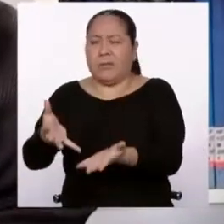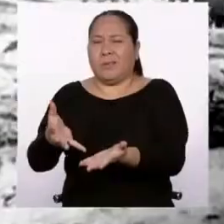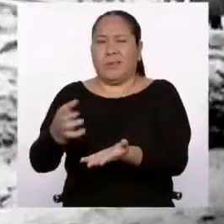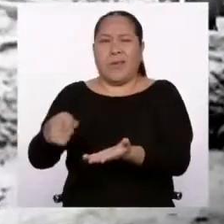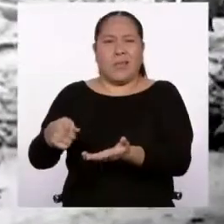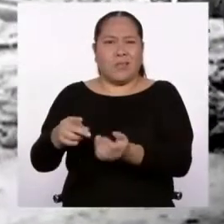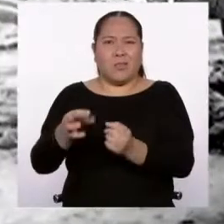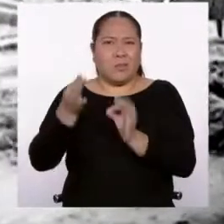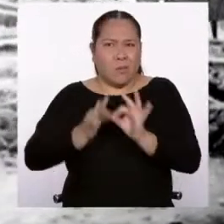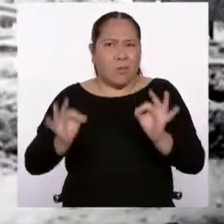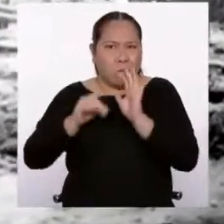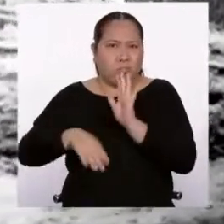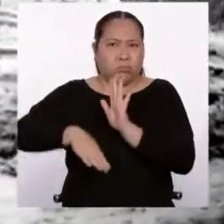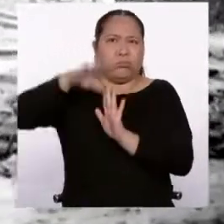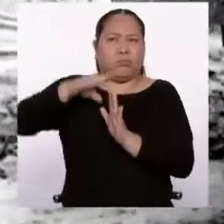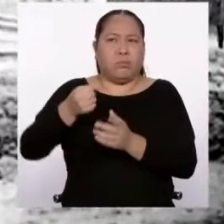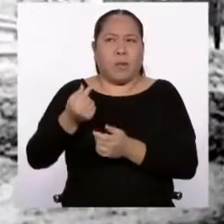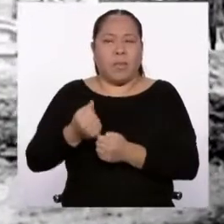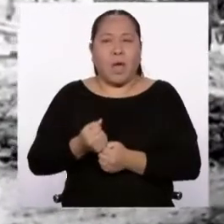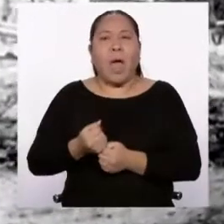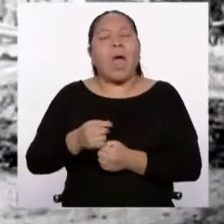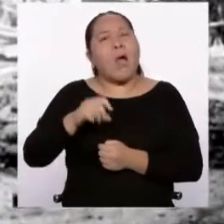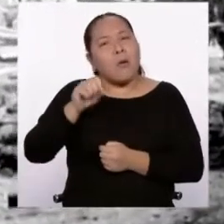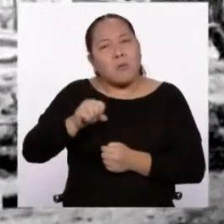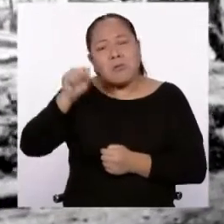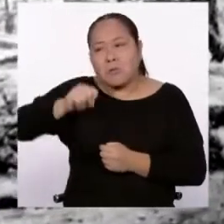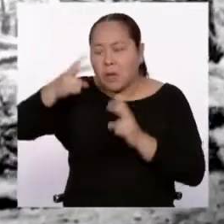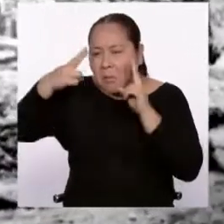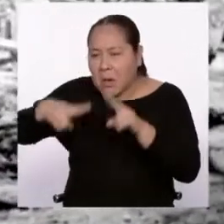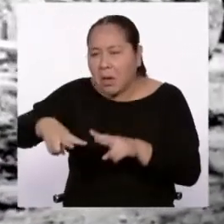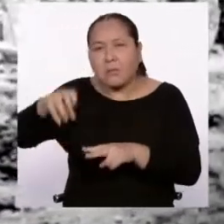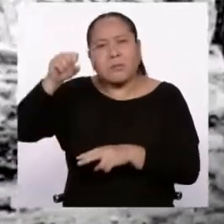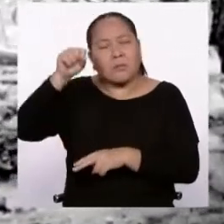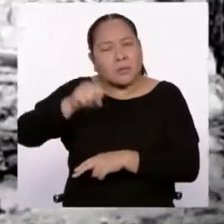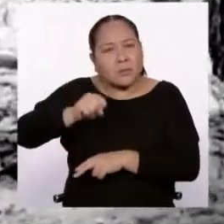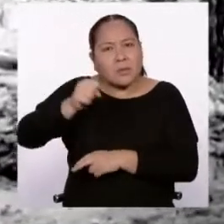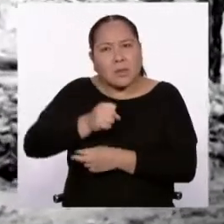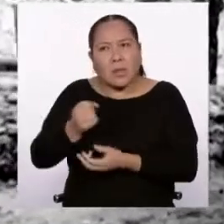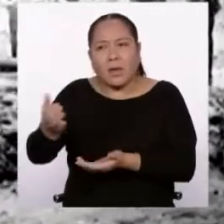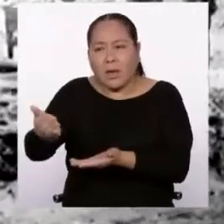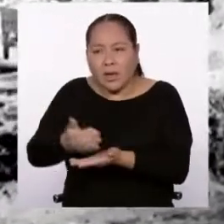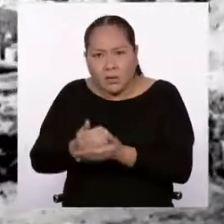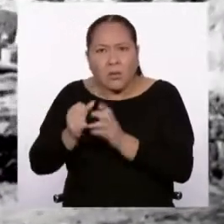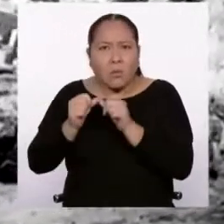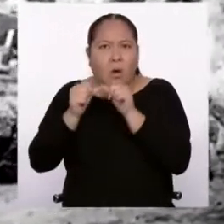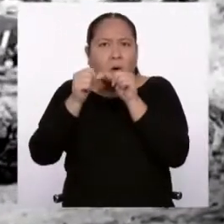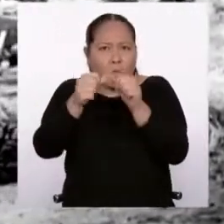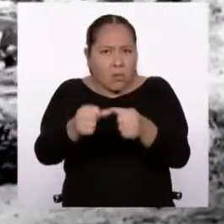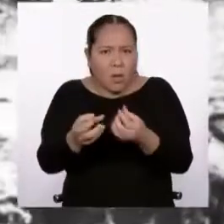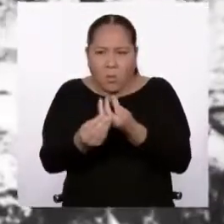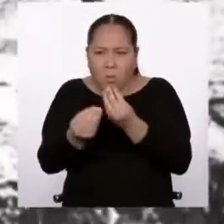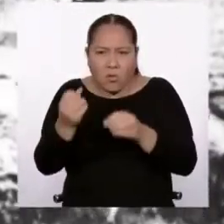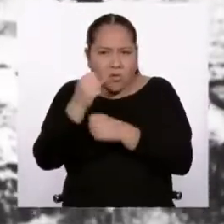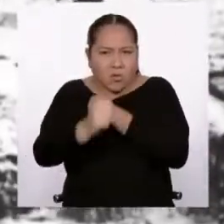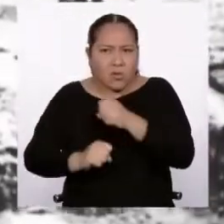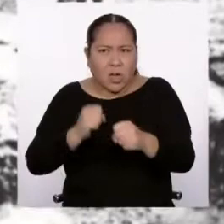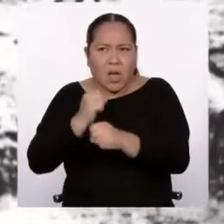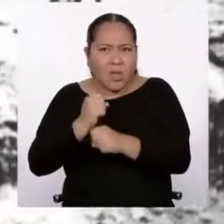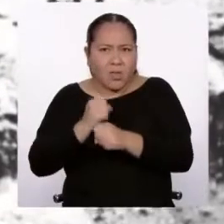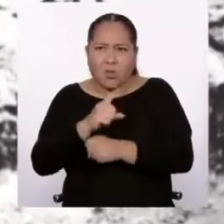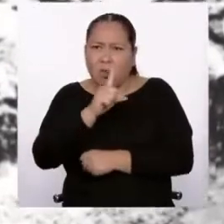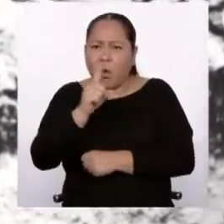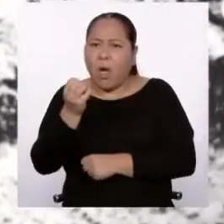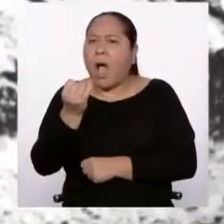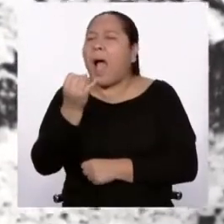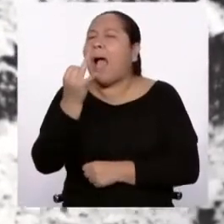auge, y recién cuando se toma conciencia de que es una cosa que puede durar varias décadas y no solo unos pocos